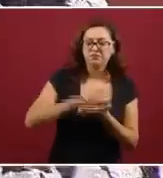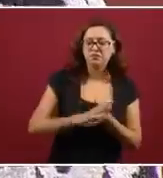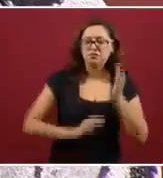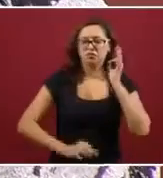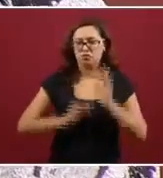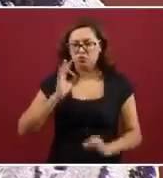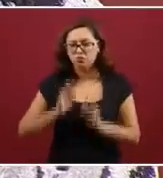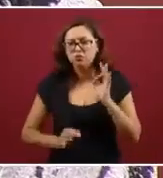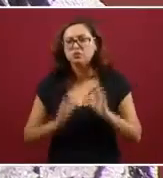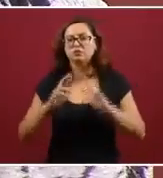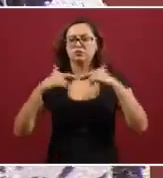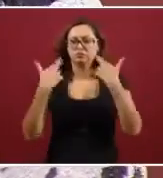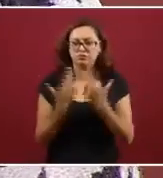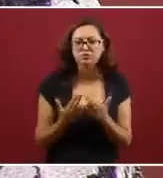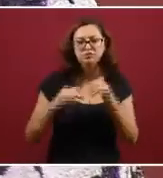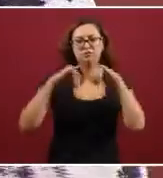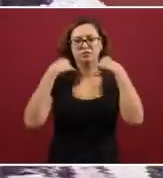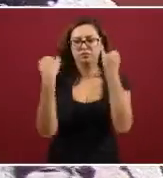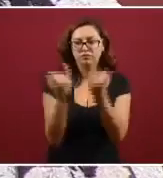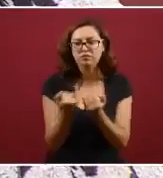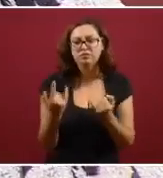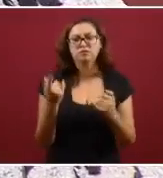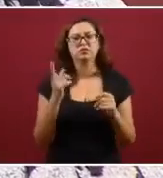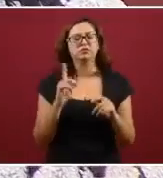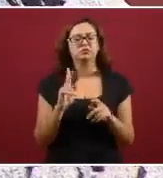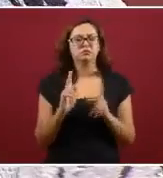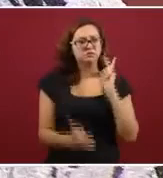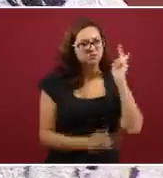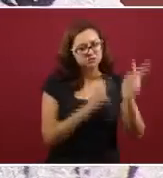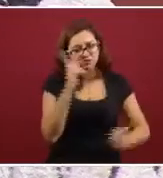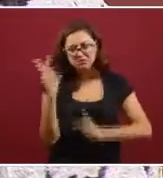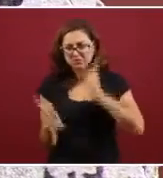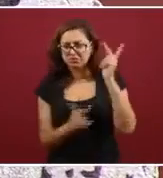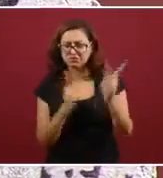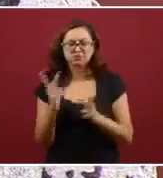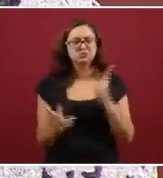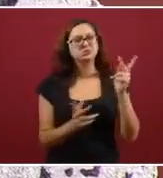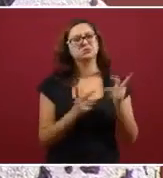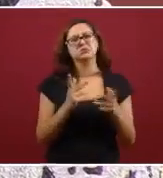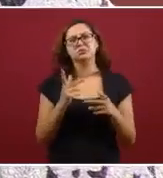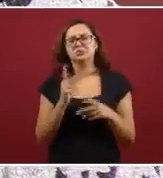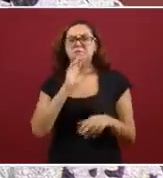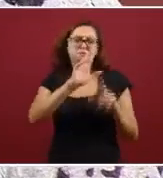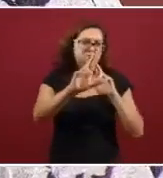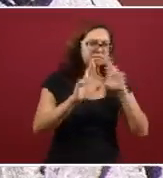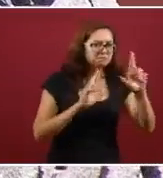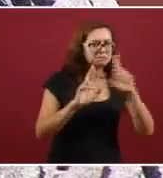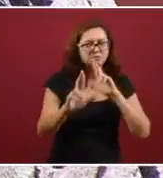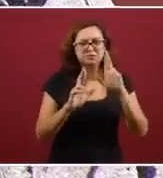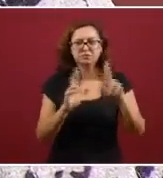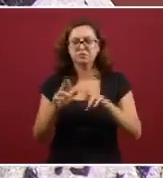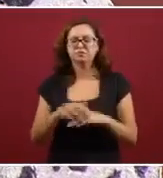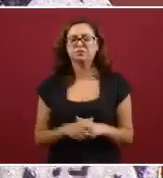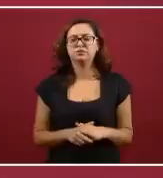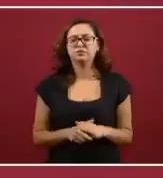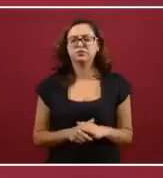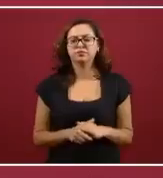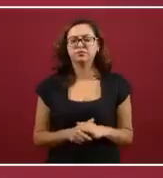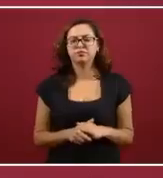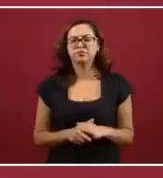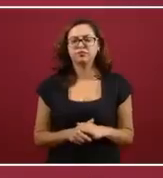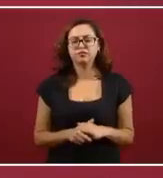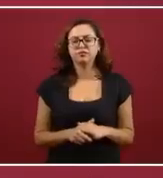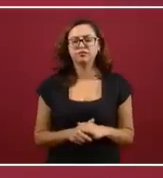reuniones, aclaraciones, juntas, contestamos cuestionarios durante todos estos meses. En mi reunión